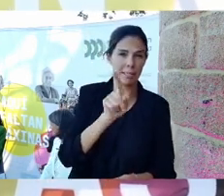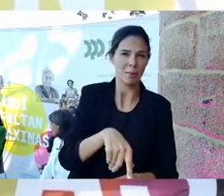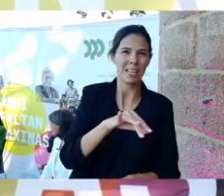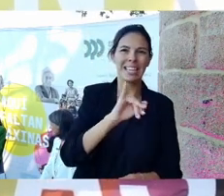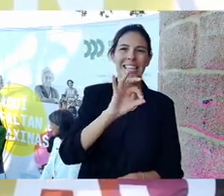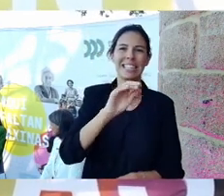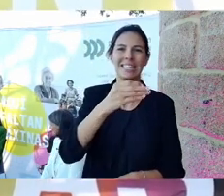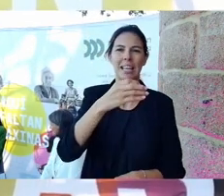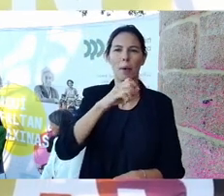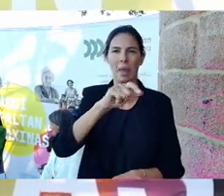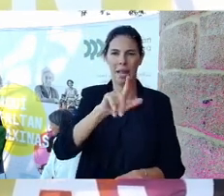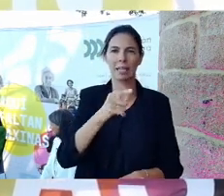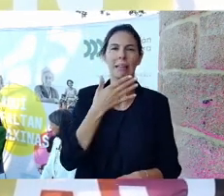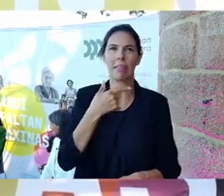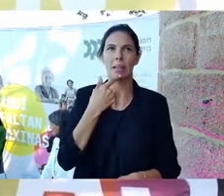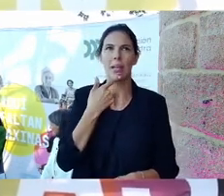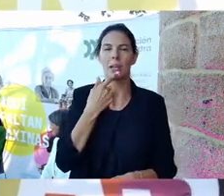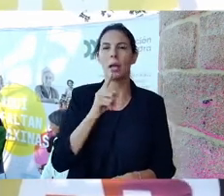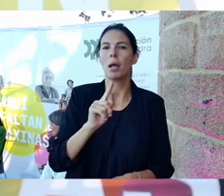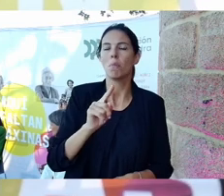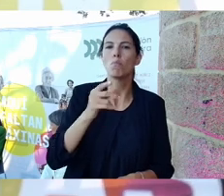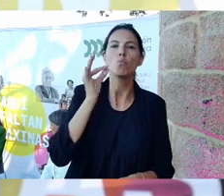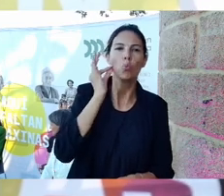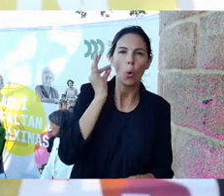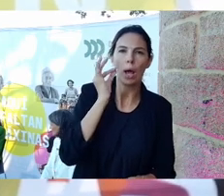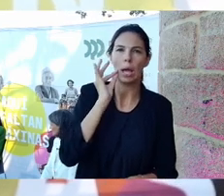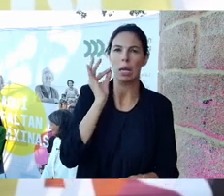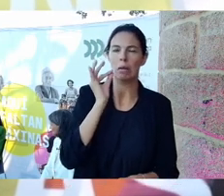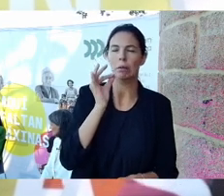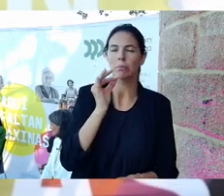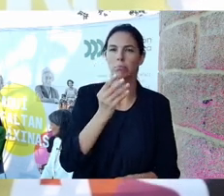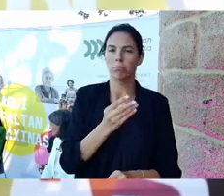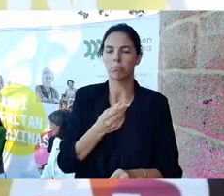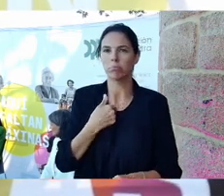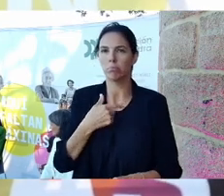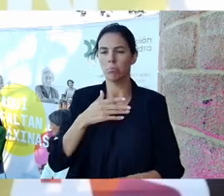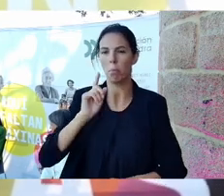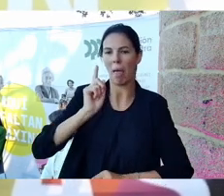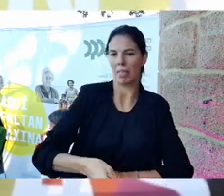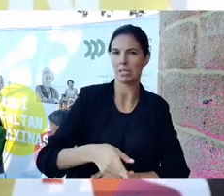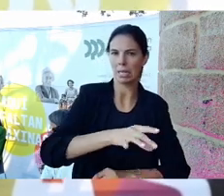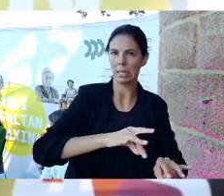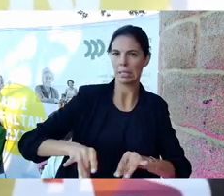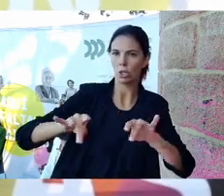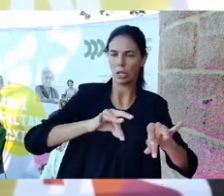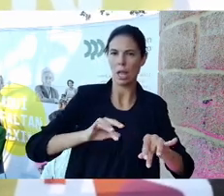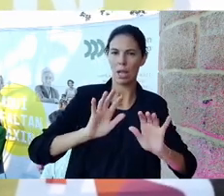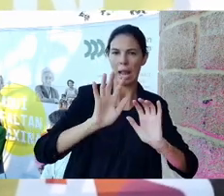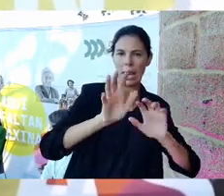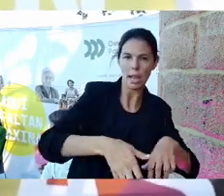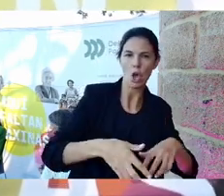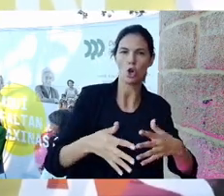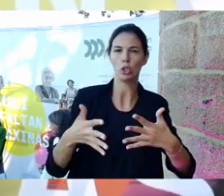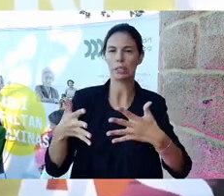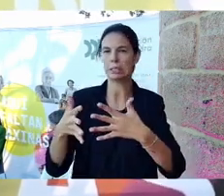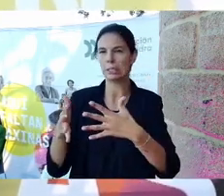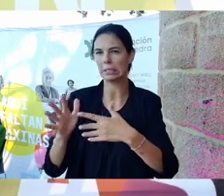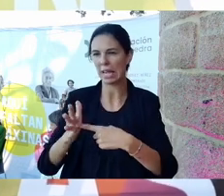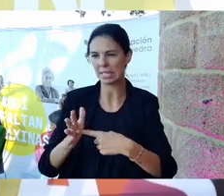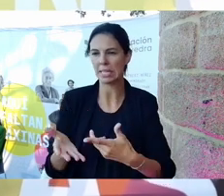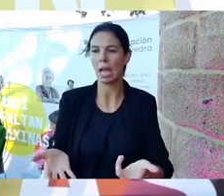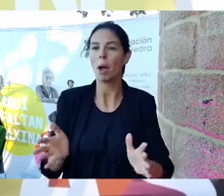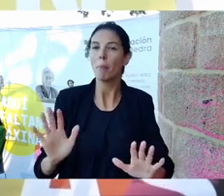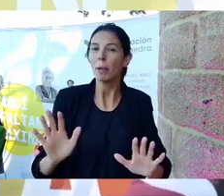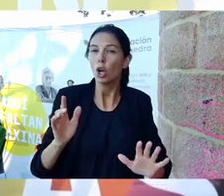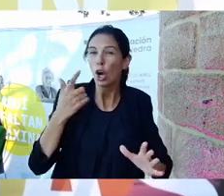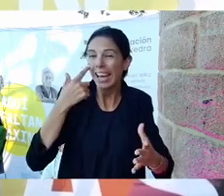como comentaba también Isabel, no había problema en que una mujer siendo primogénita gobernase, al menos para los territorios de León y Castilla